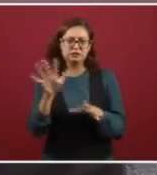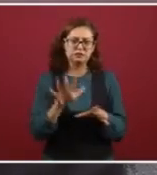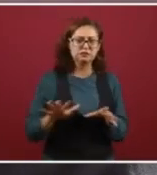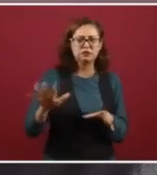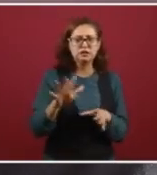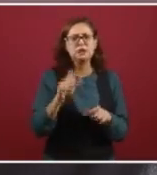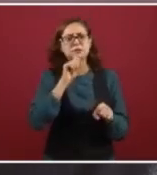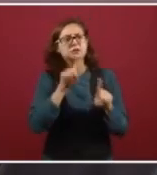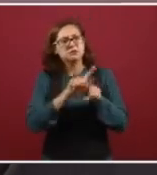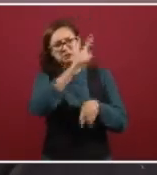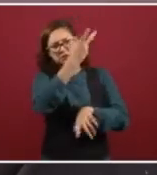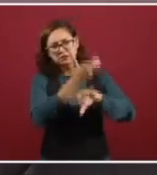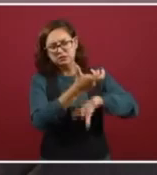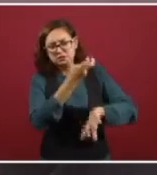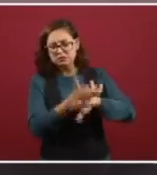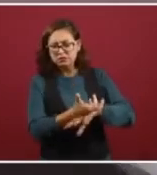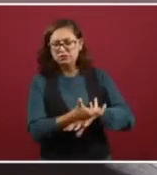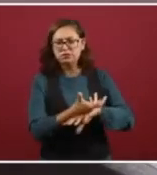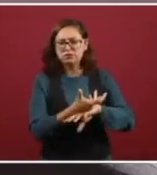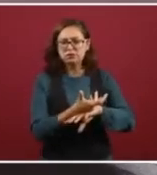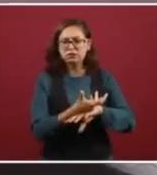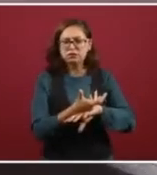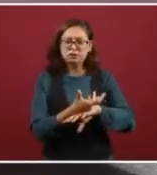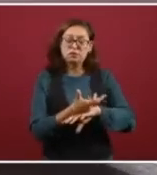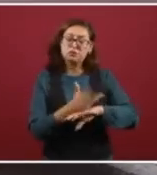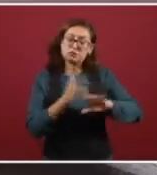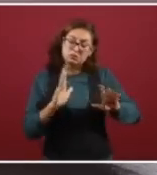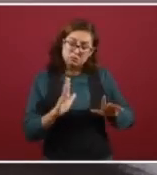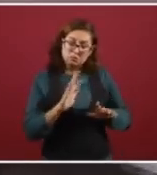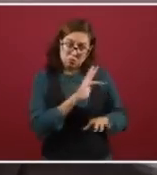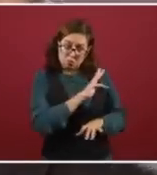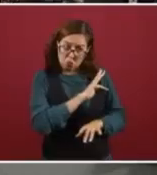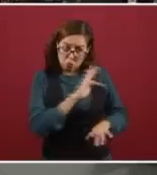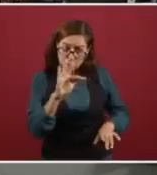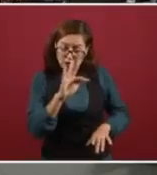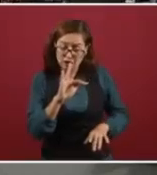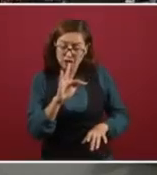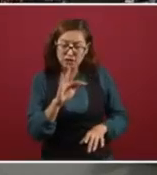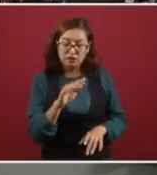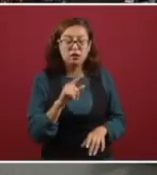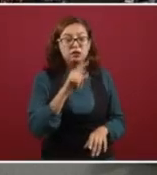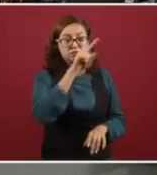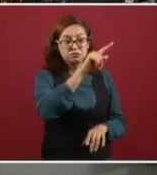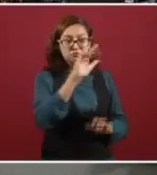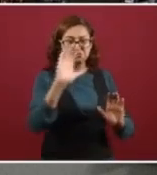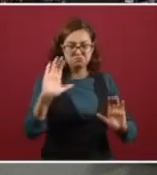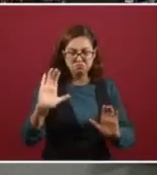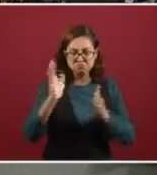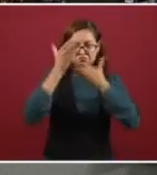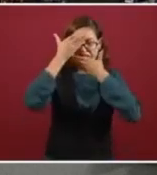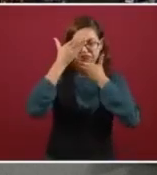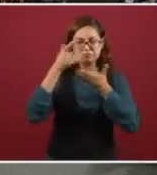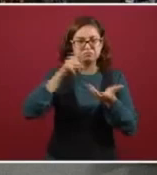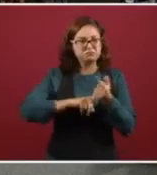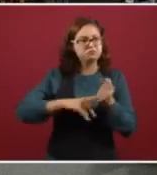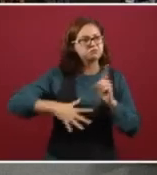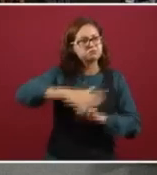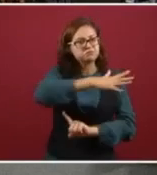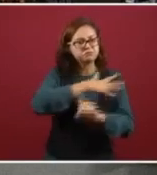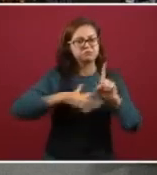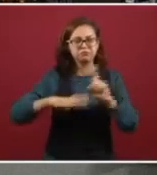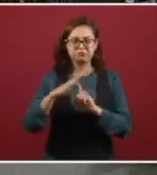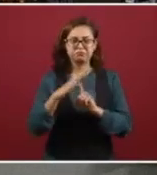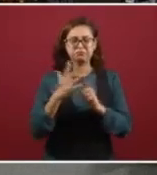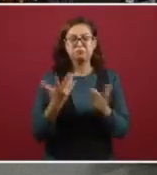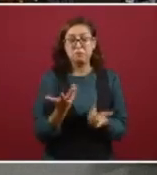Unidos procede, pero es una decisión de las autoridades norteamericanas, el terrorismo denominado doméstico. Por su parte, y